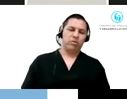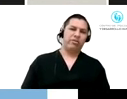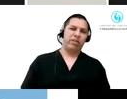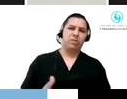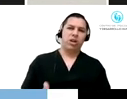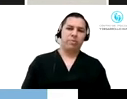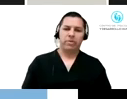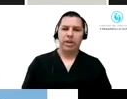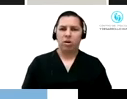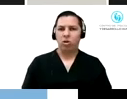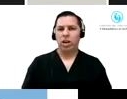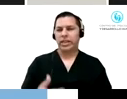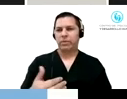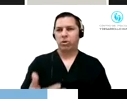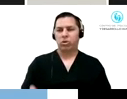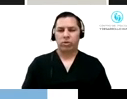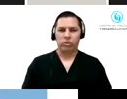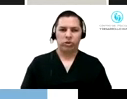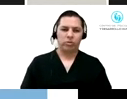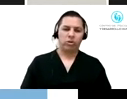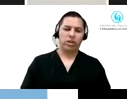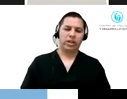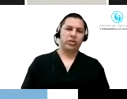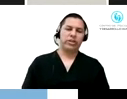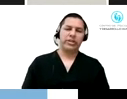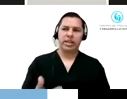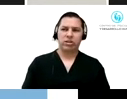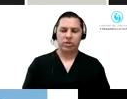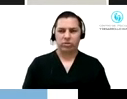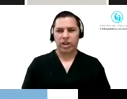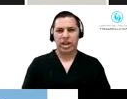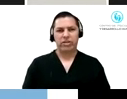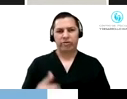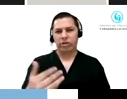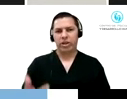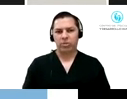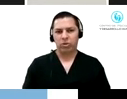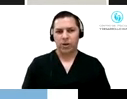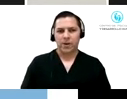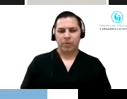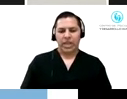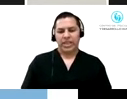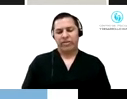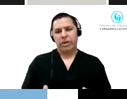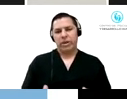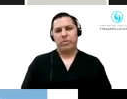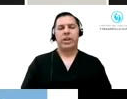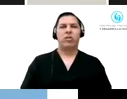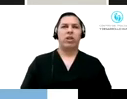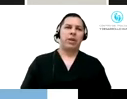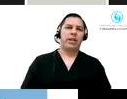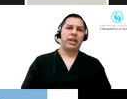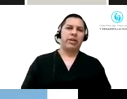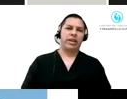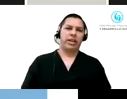¿verdad? Tenemos el feminismo de la primera ola que se preocupó mucho por los derechos civiles, como el sufragio, un feminismo, ese feminismo de la primera